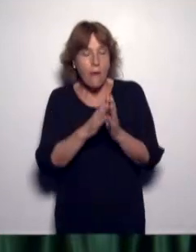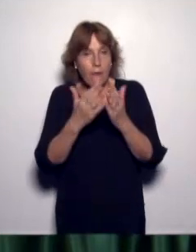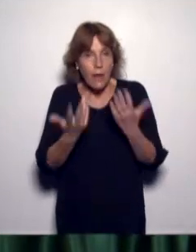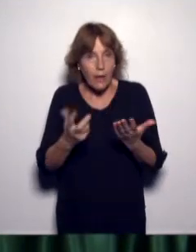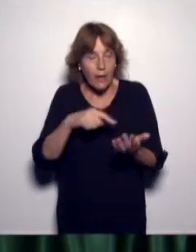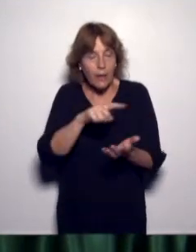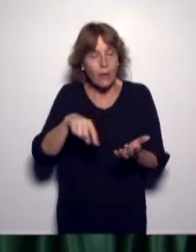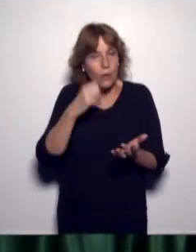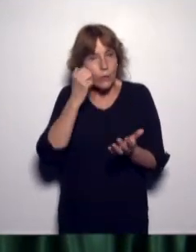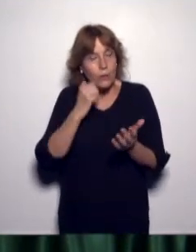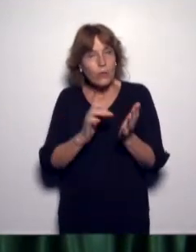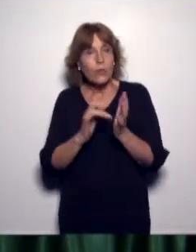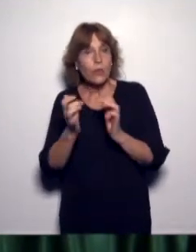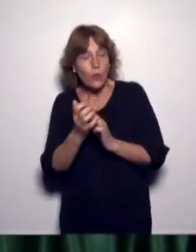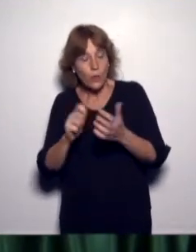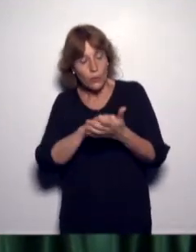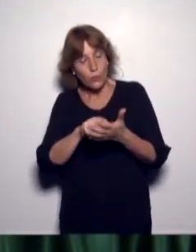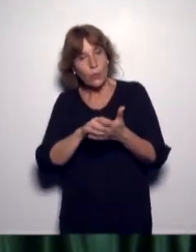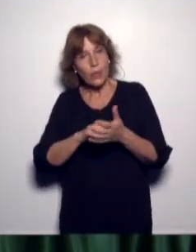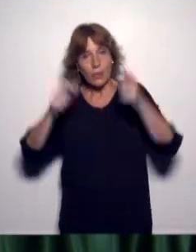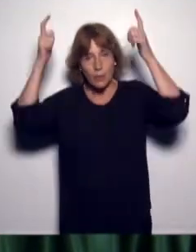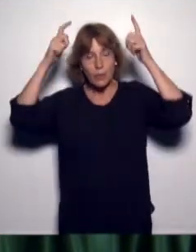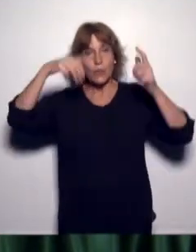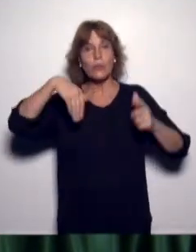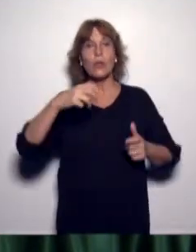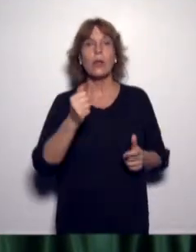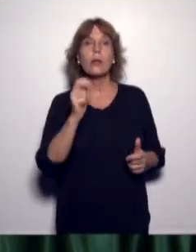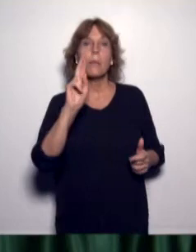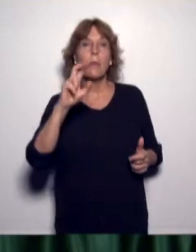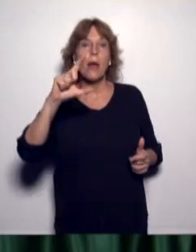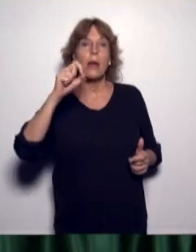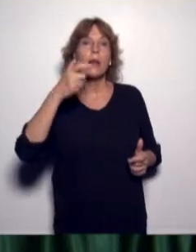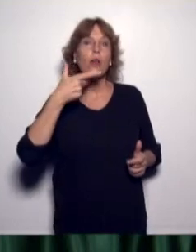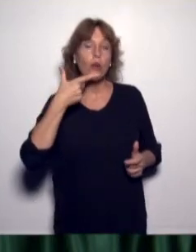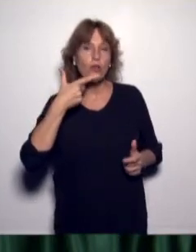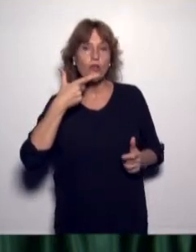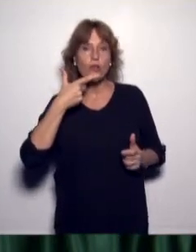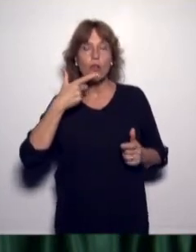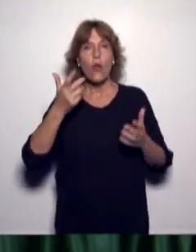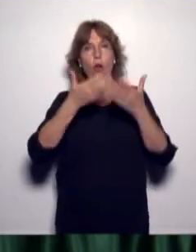Evangelio de nuestro Señor Jesucristo según San Marcos.